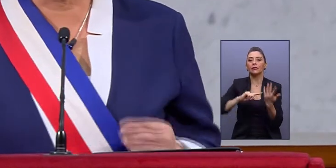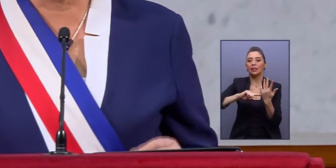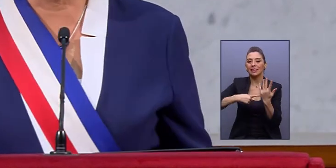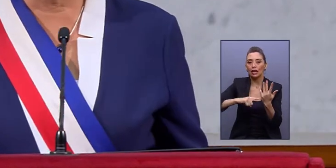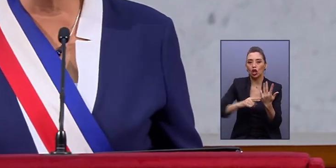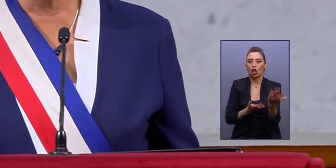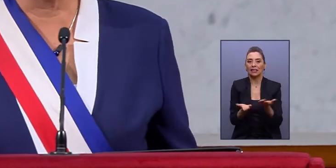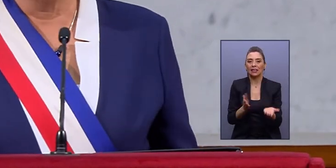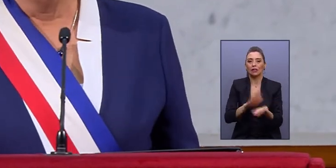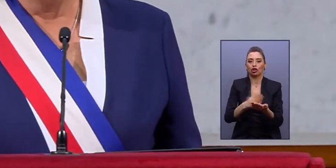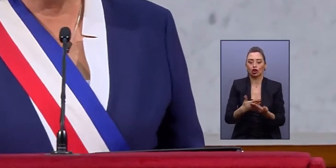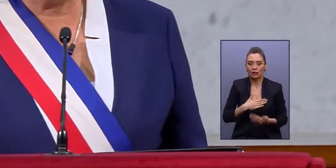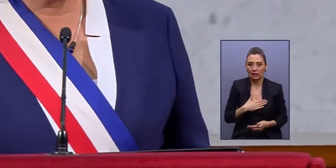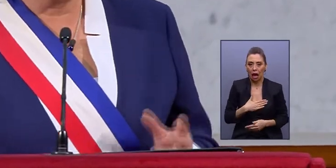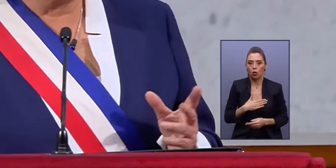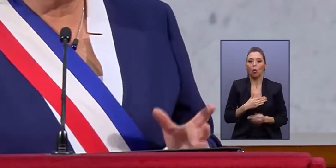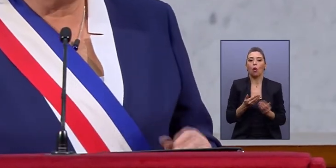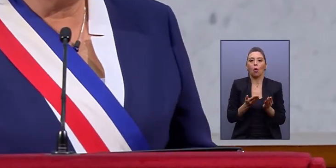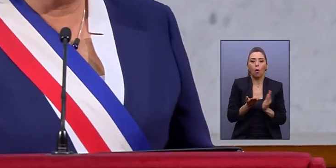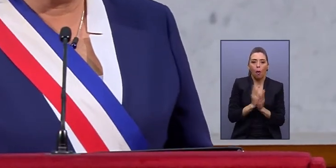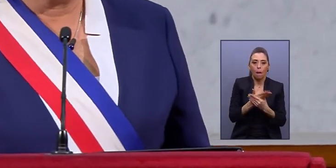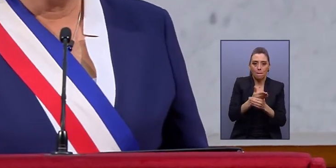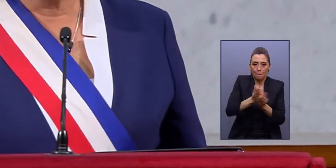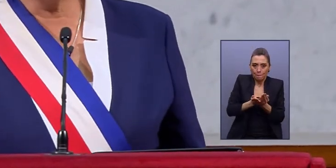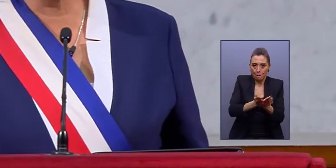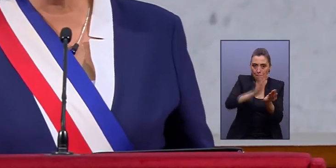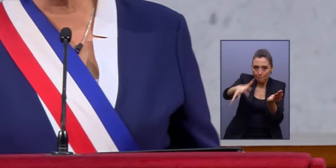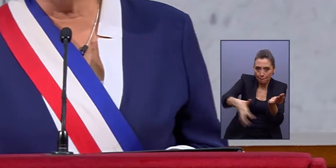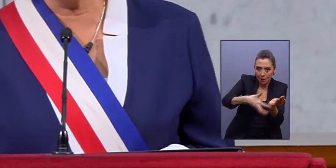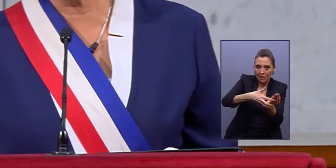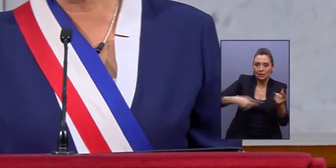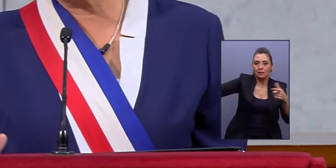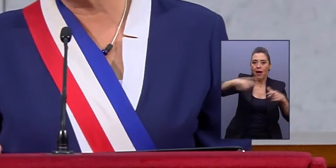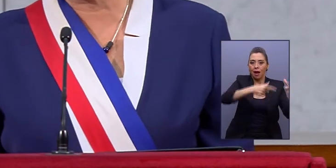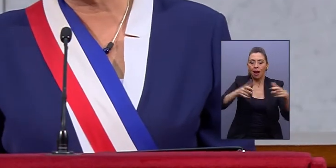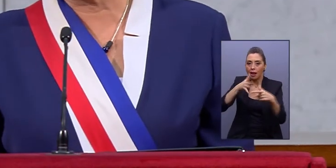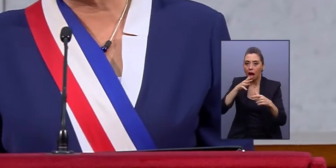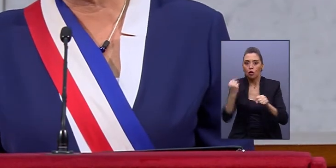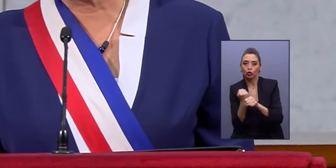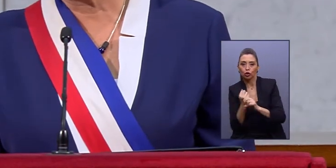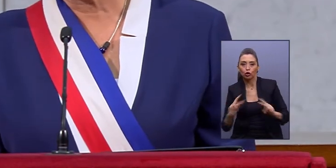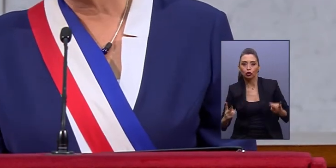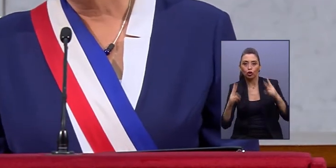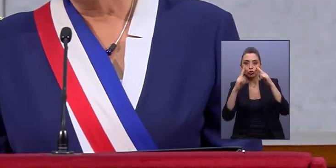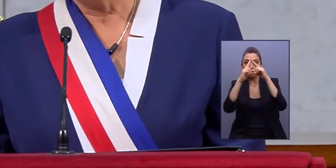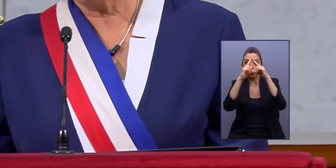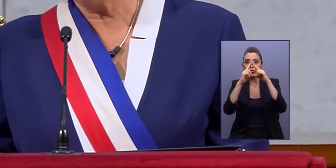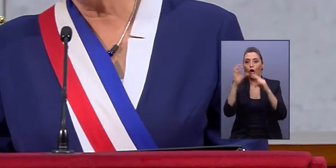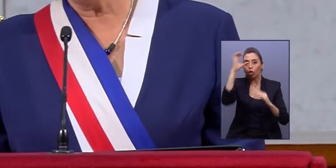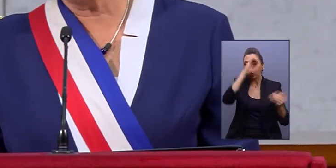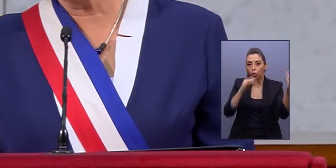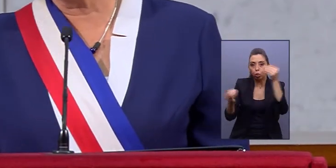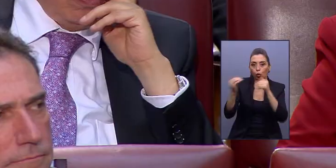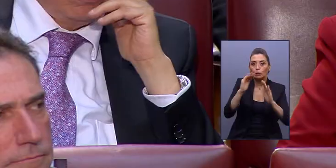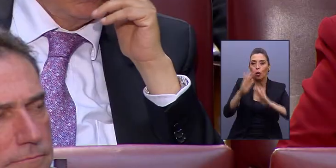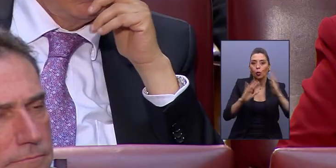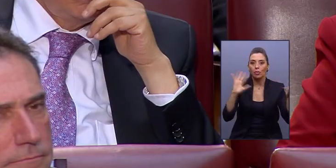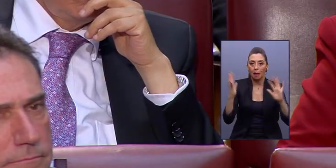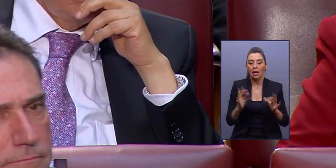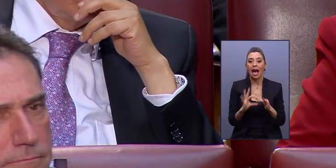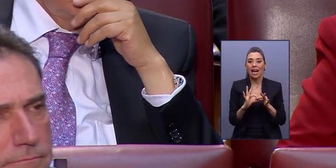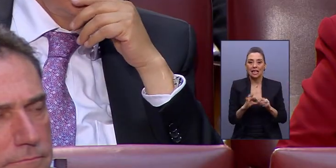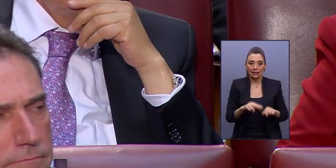y servicios en salud, pesca y acuicultura, construcción o turismo sustentable. Y gracias al Fondo de